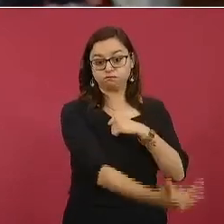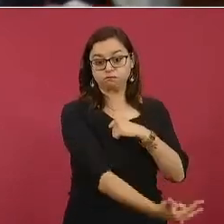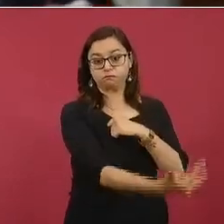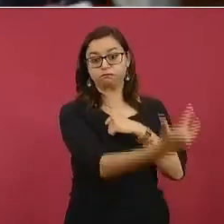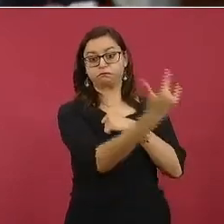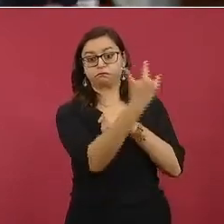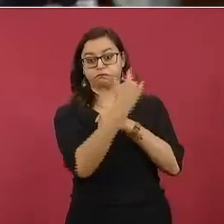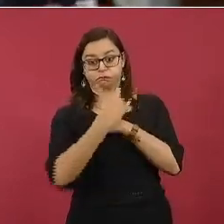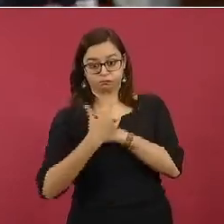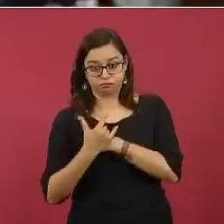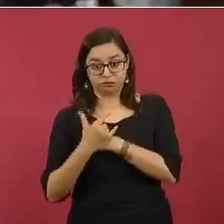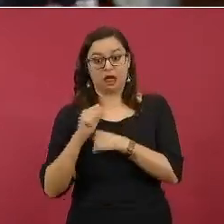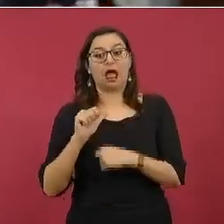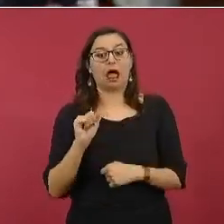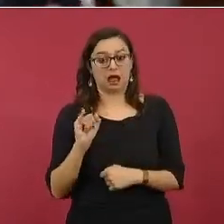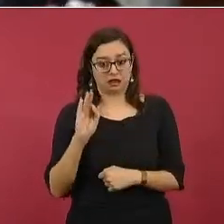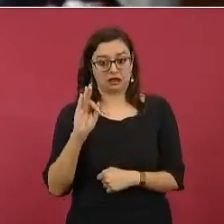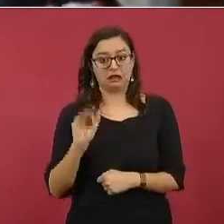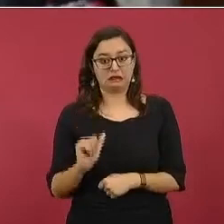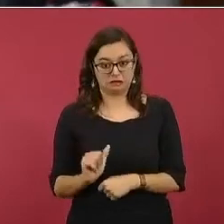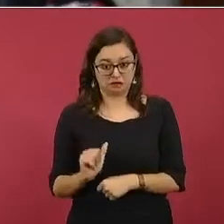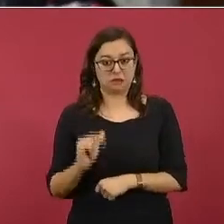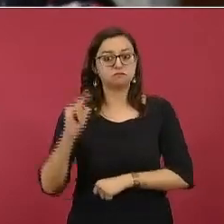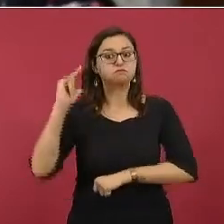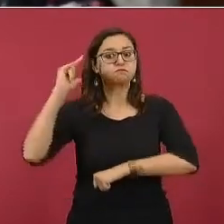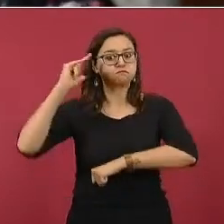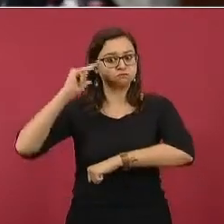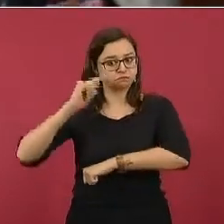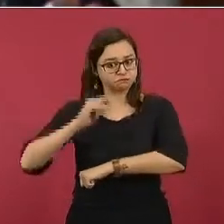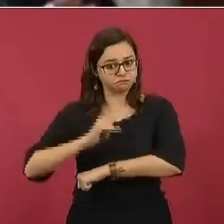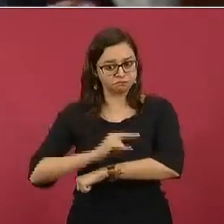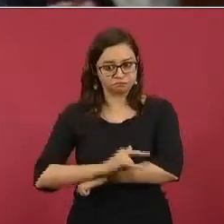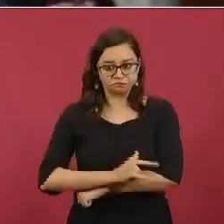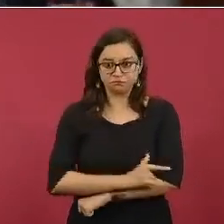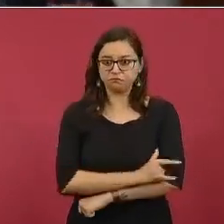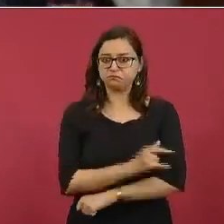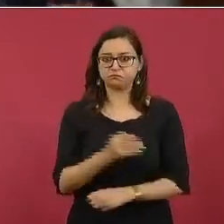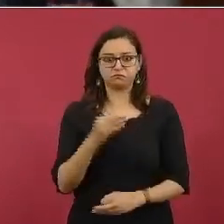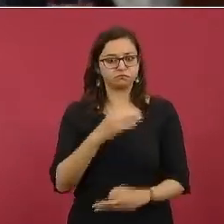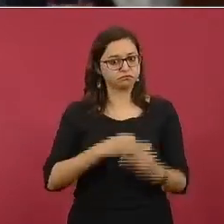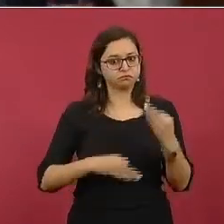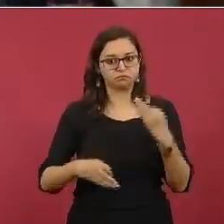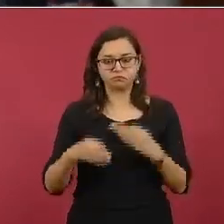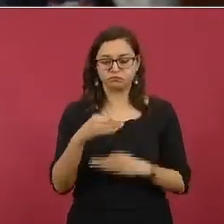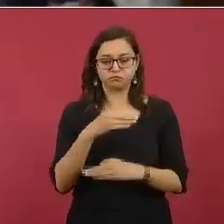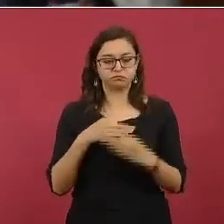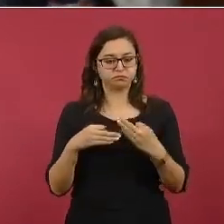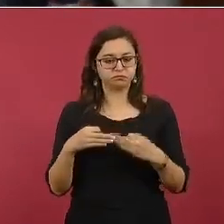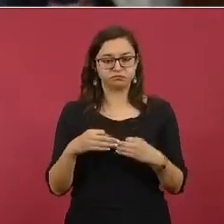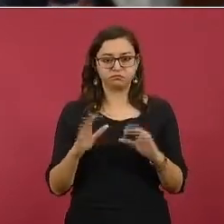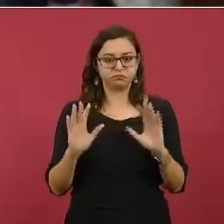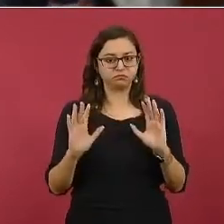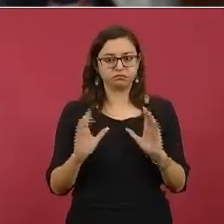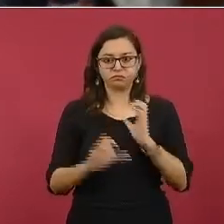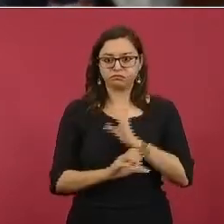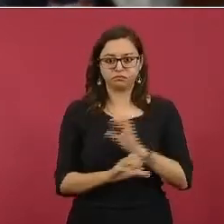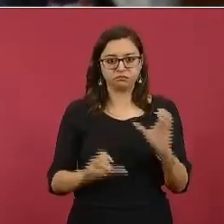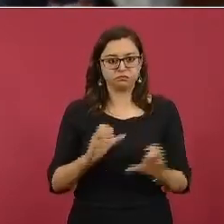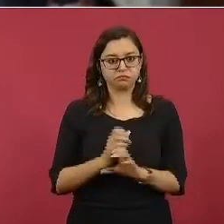al aeropuerto Felipe Ángeles, aterrizó y se hizo todo el movimiento de la